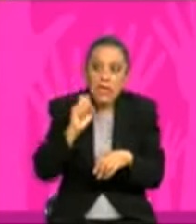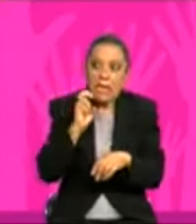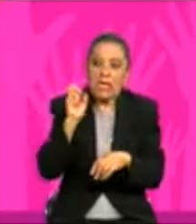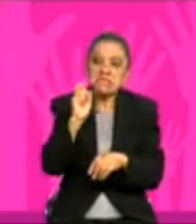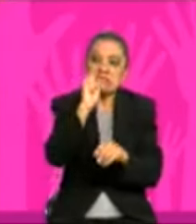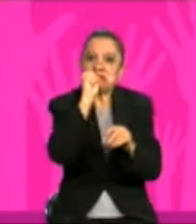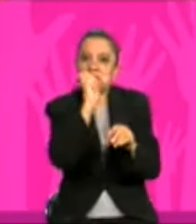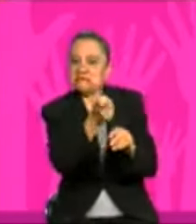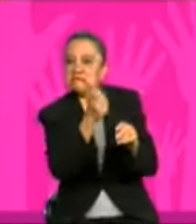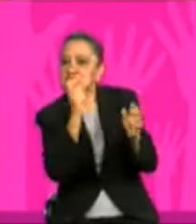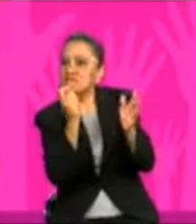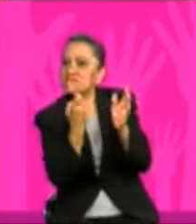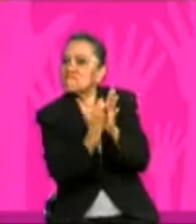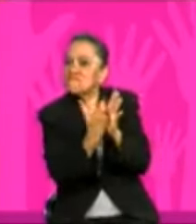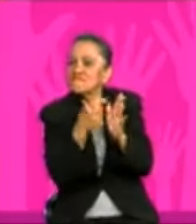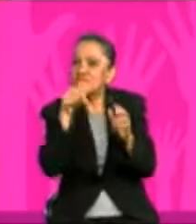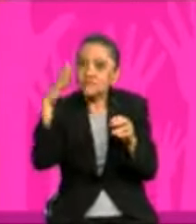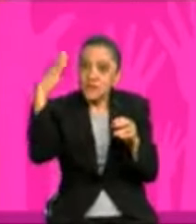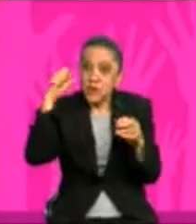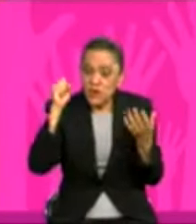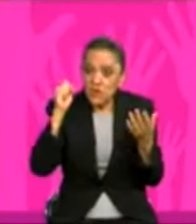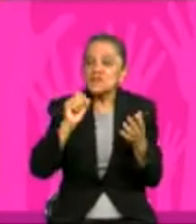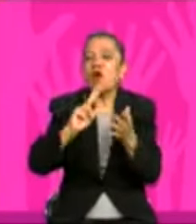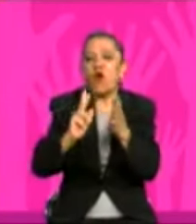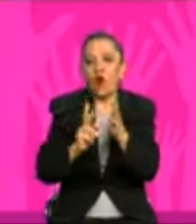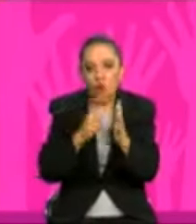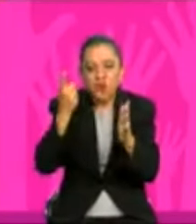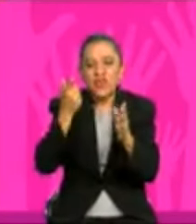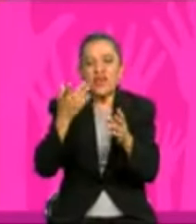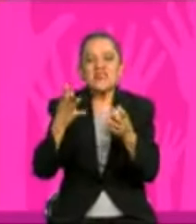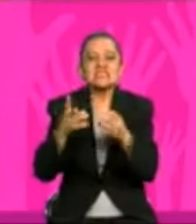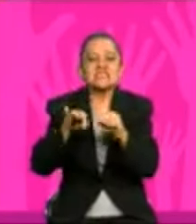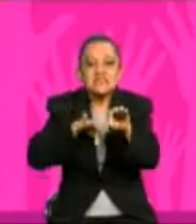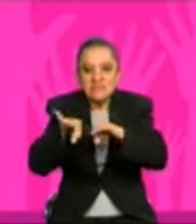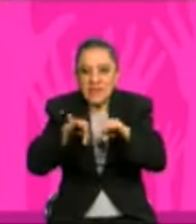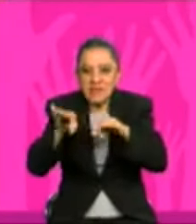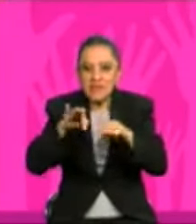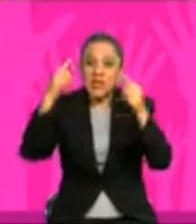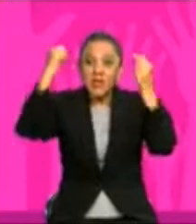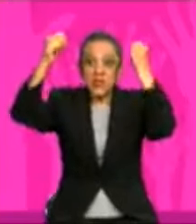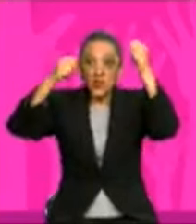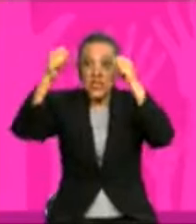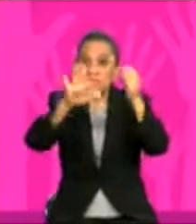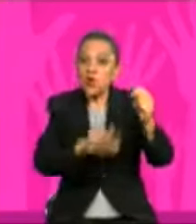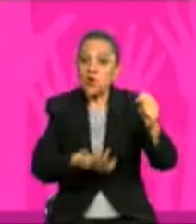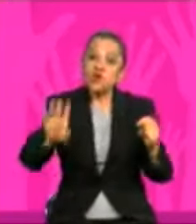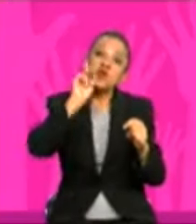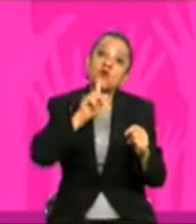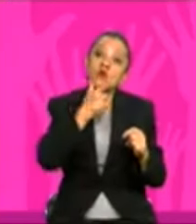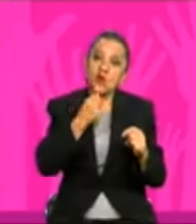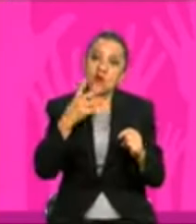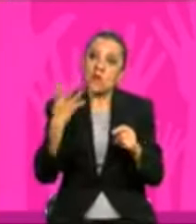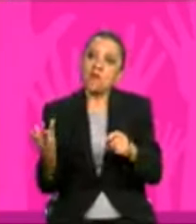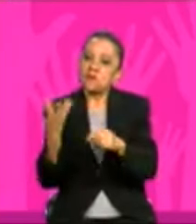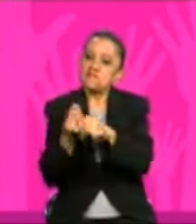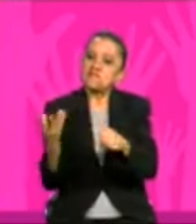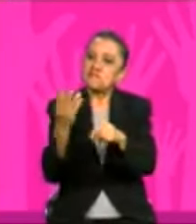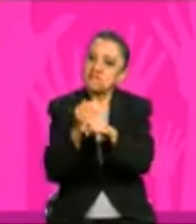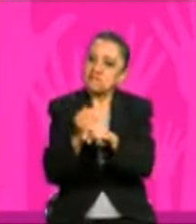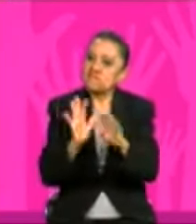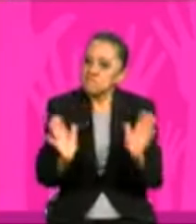Morelos. Vamos a reactivar el turismo para todas y para todos. Vamos a complementar con incentivos legales